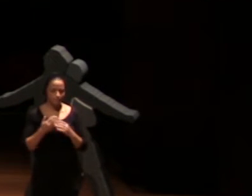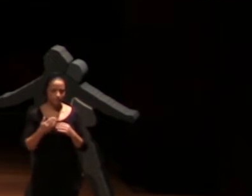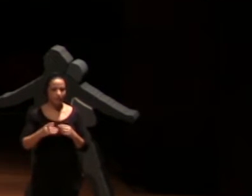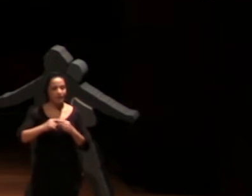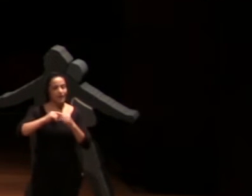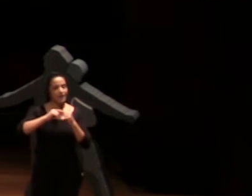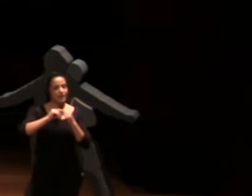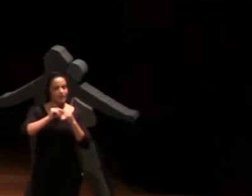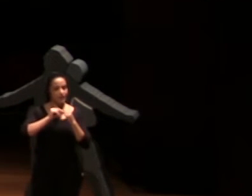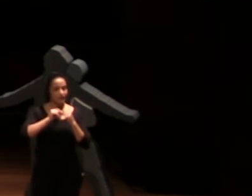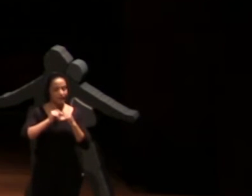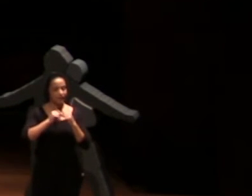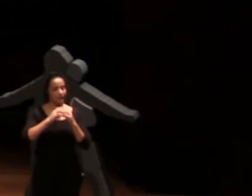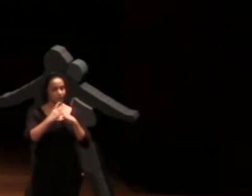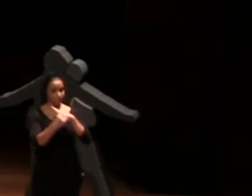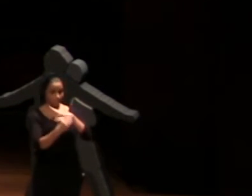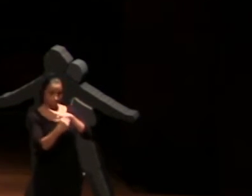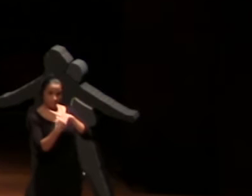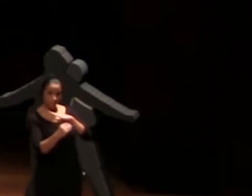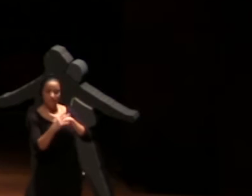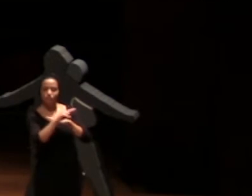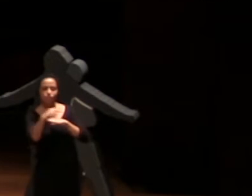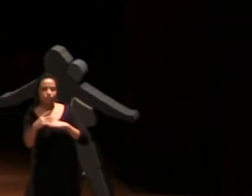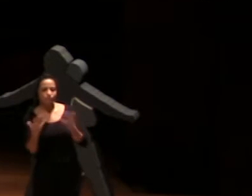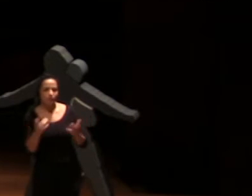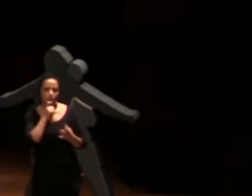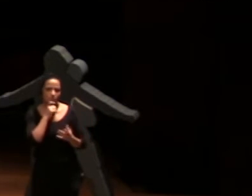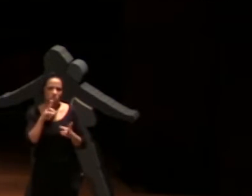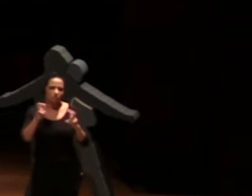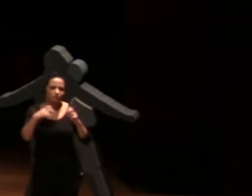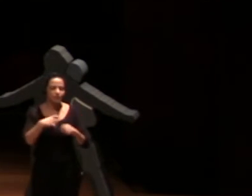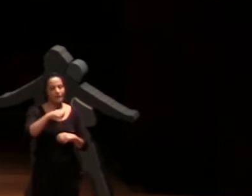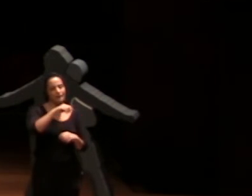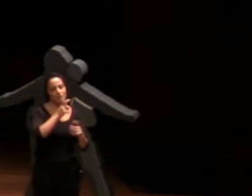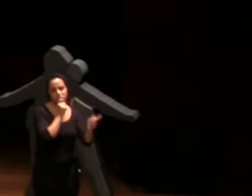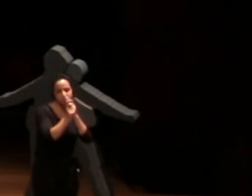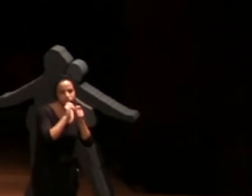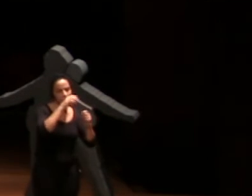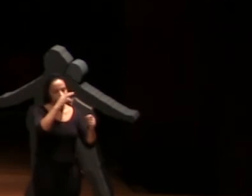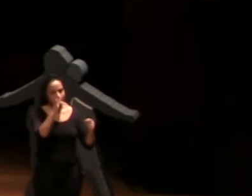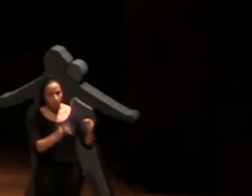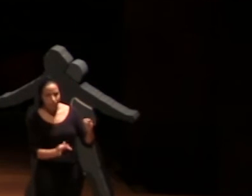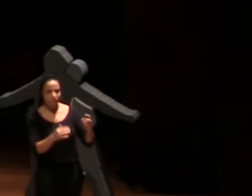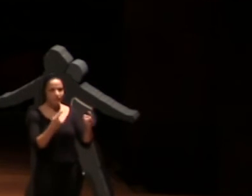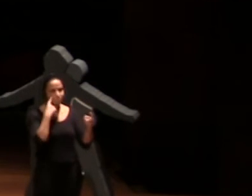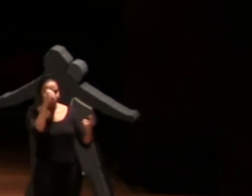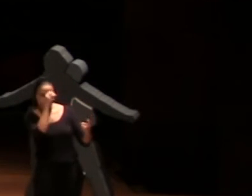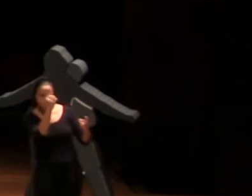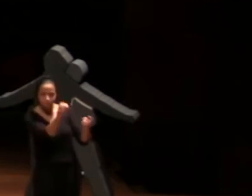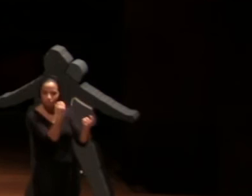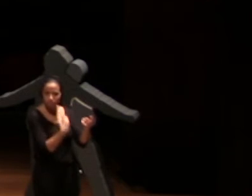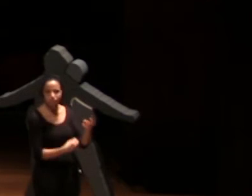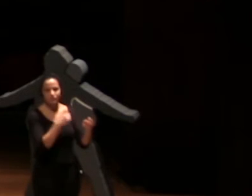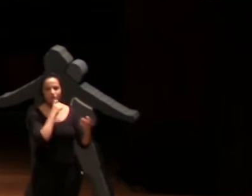Bien, la medida de resultado informada por el paciente las conocemos como los cuestionarios, las escalas. Verdaderamente siguen siendo la mejor forma